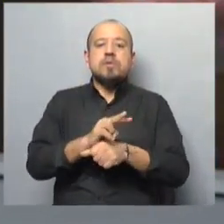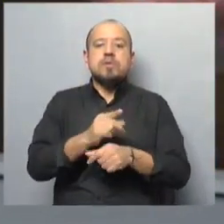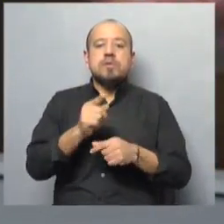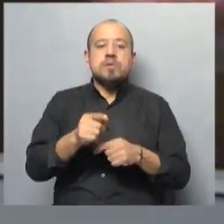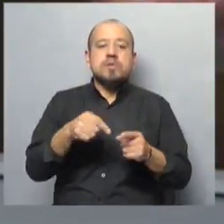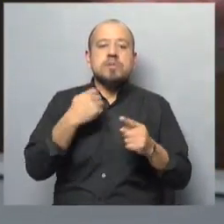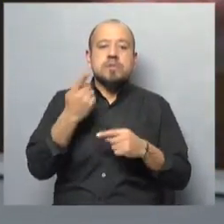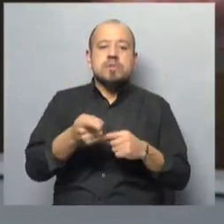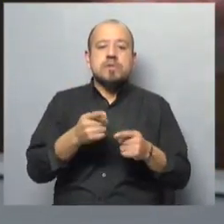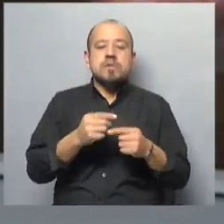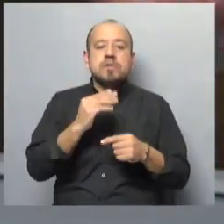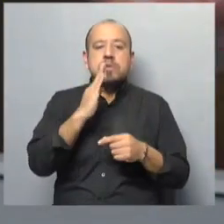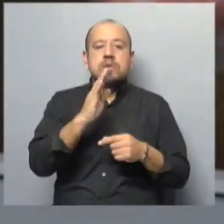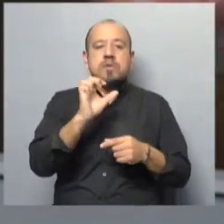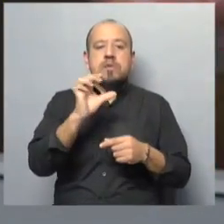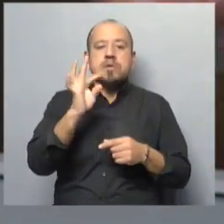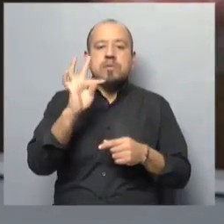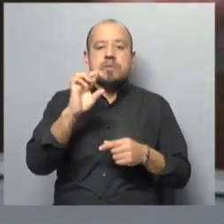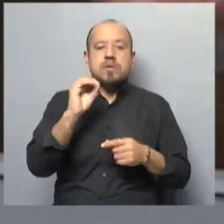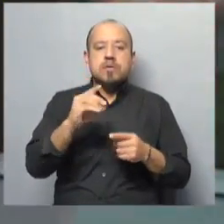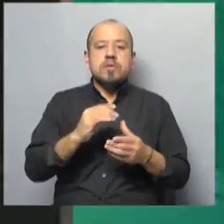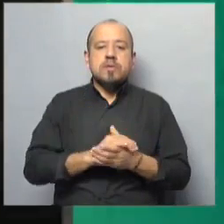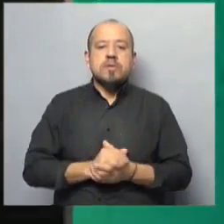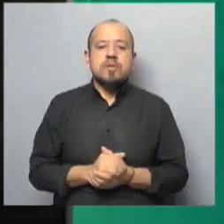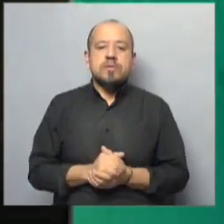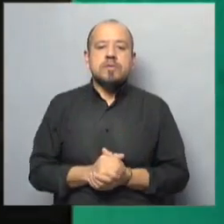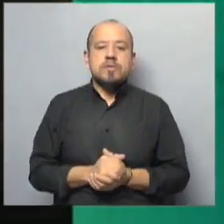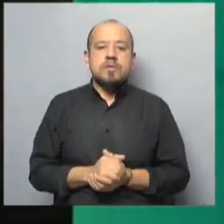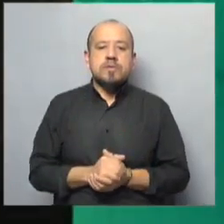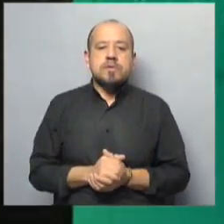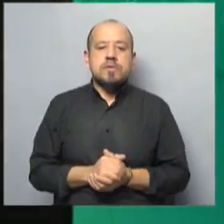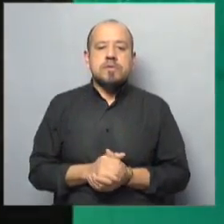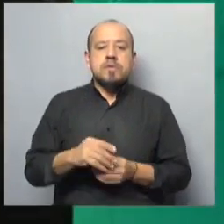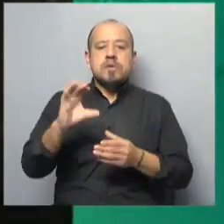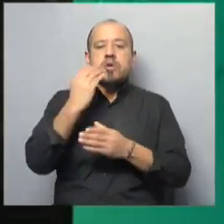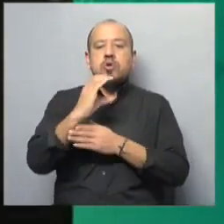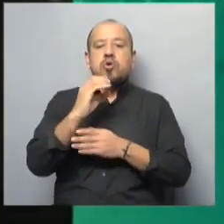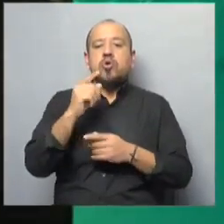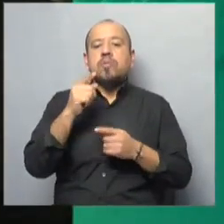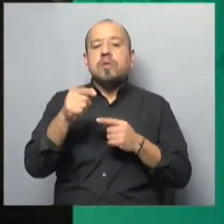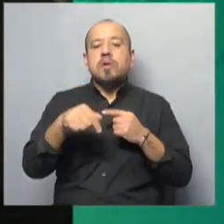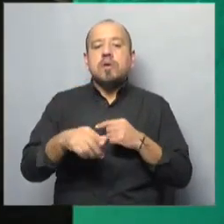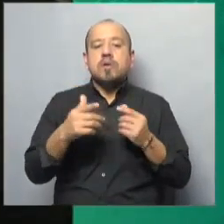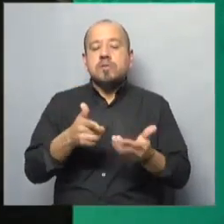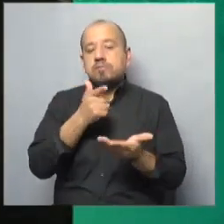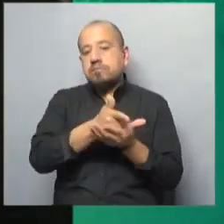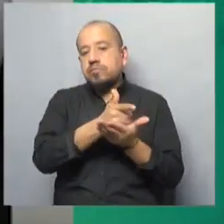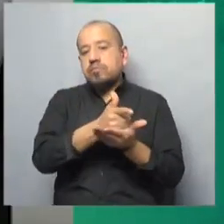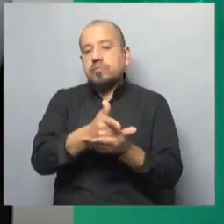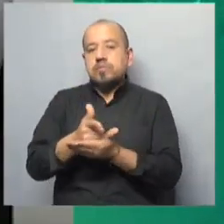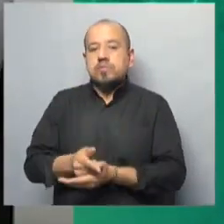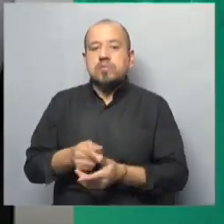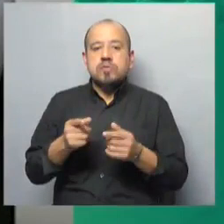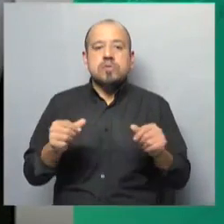para mañana por parte del presidente Gustavo Petro. En Colombia, una comitiva presidencial fue atacada a balazos mientras